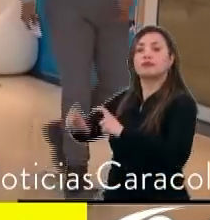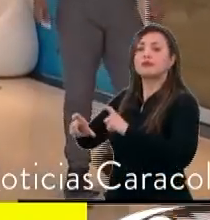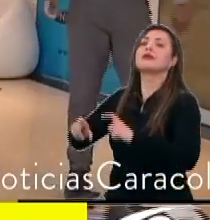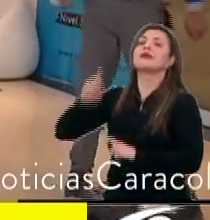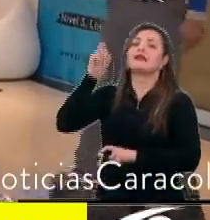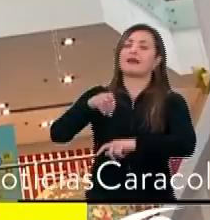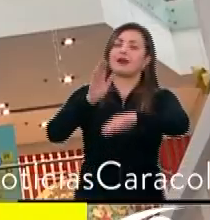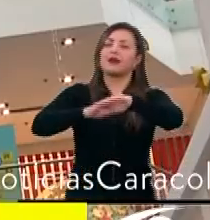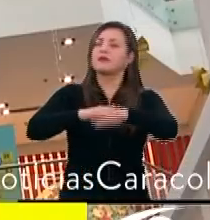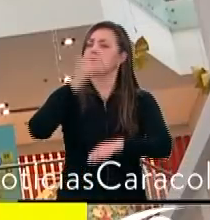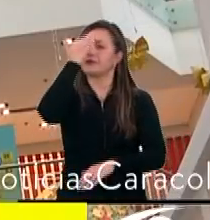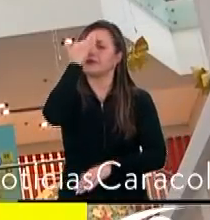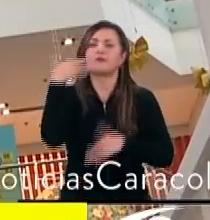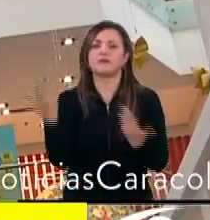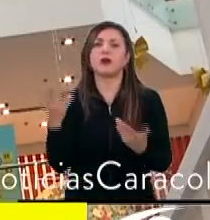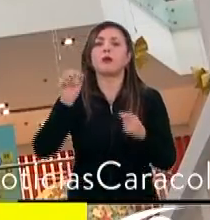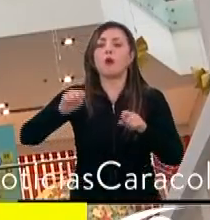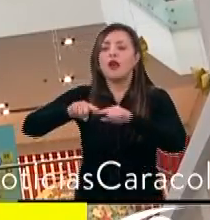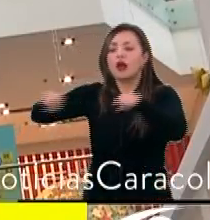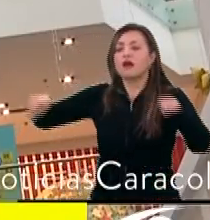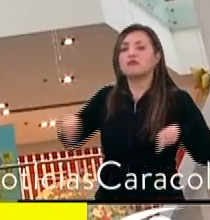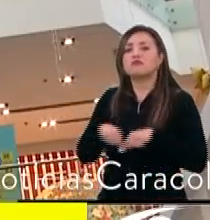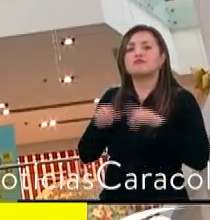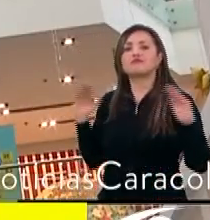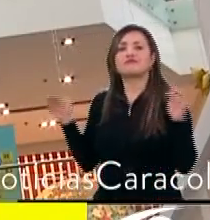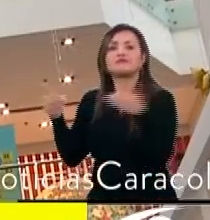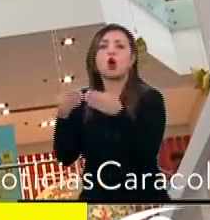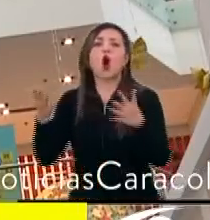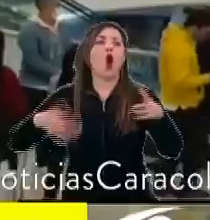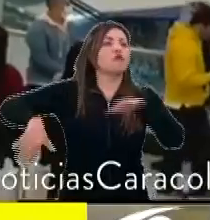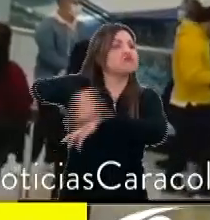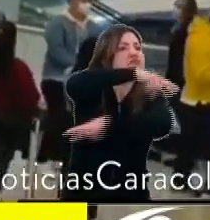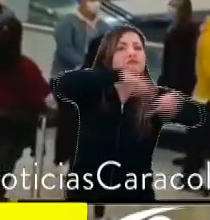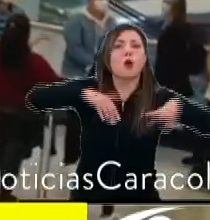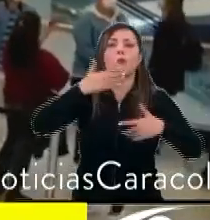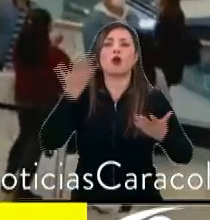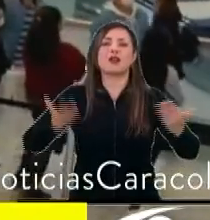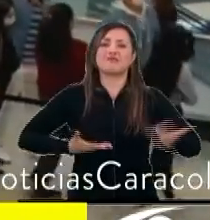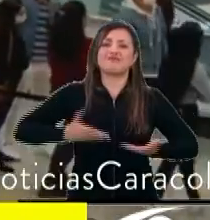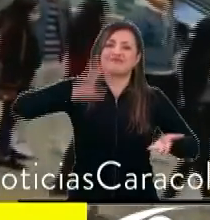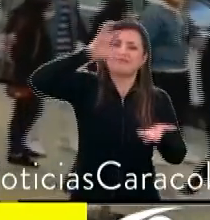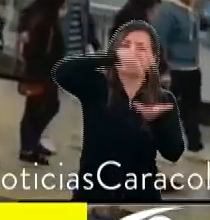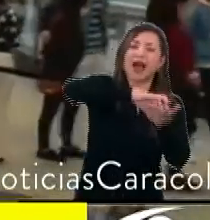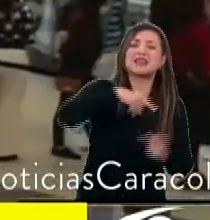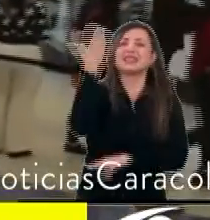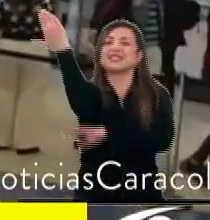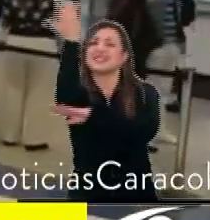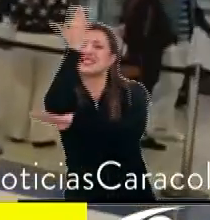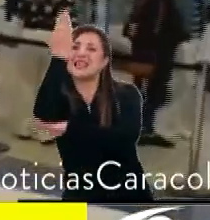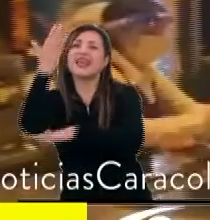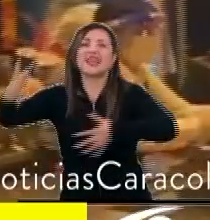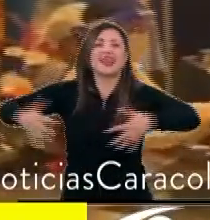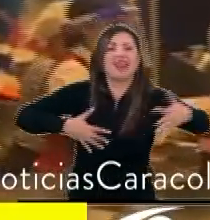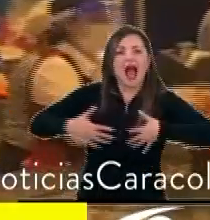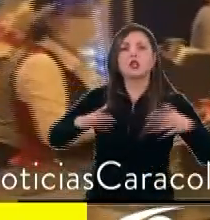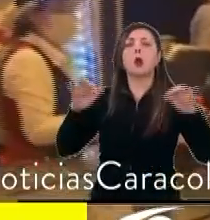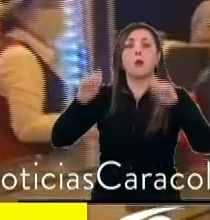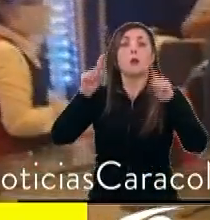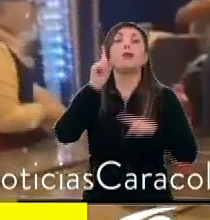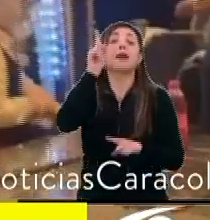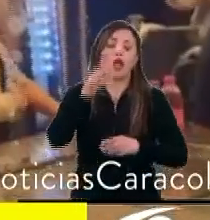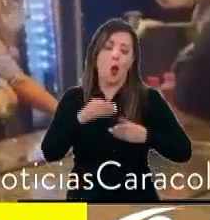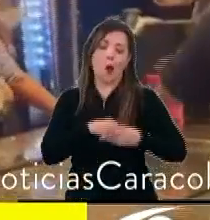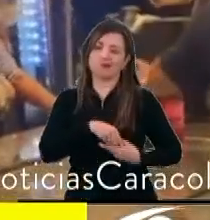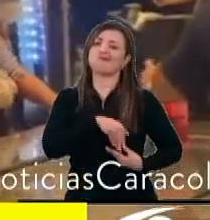que podrá hacerlo en espacios cerrados y comunes como centros comerciales, cines, teatros, entre otros, pero deberá llevarlo a la mano